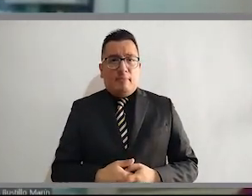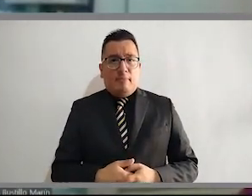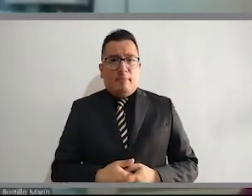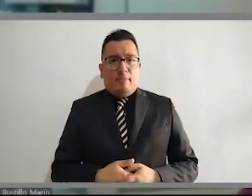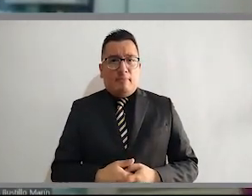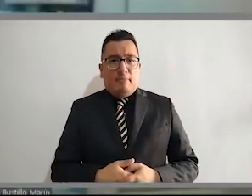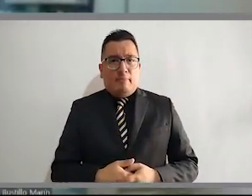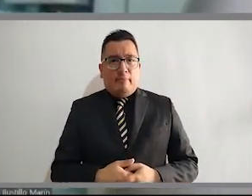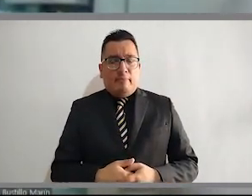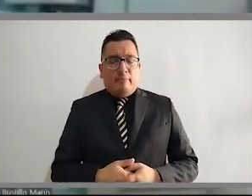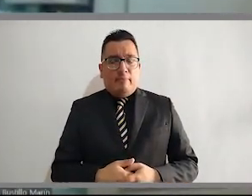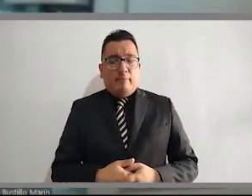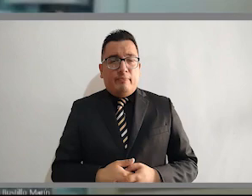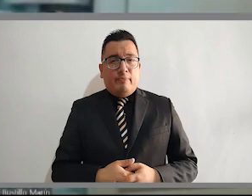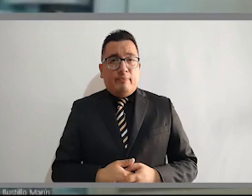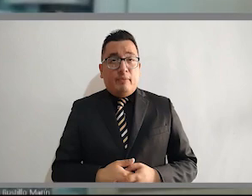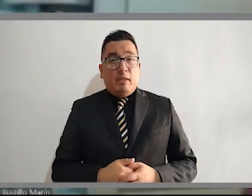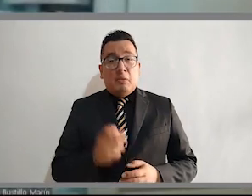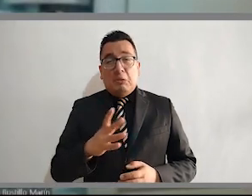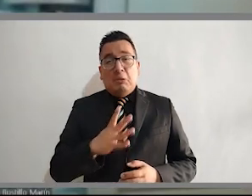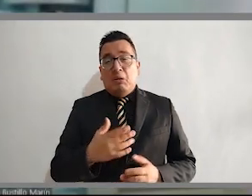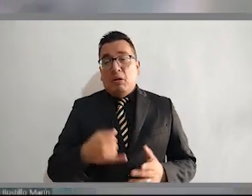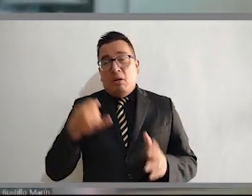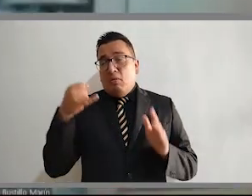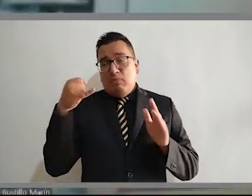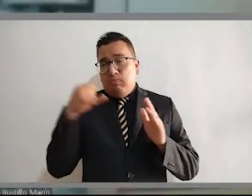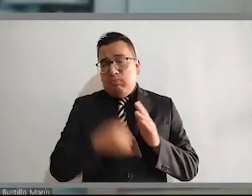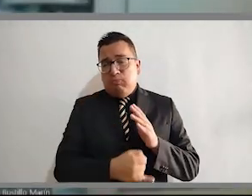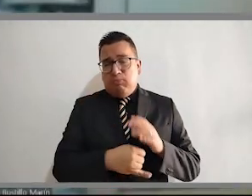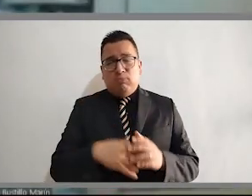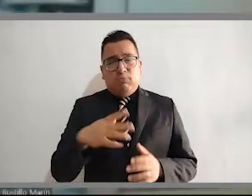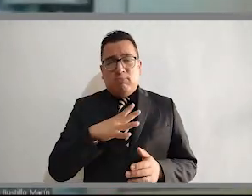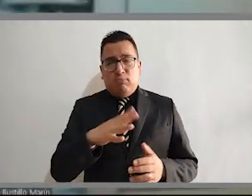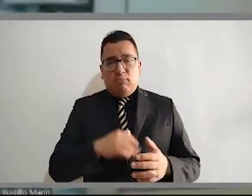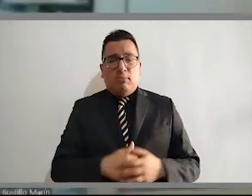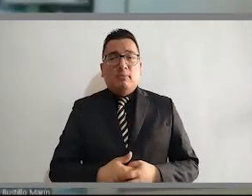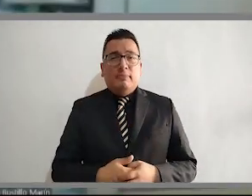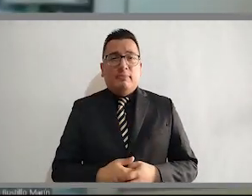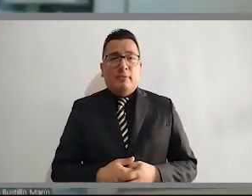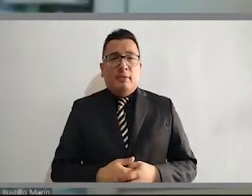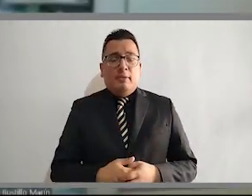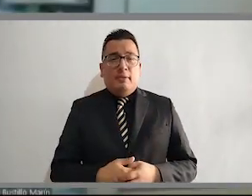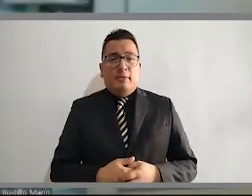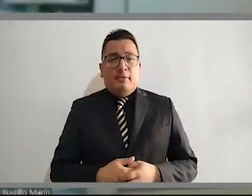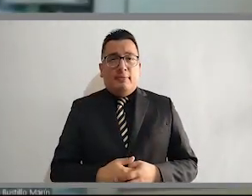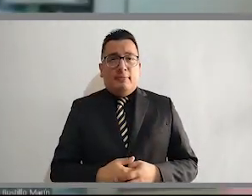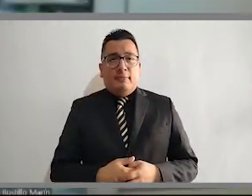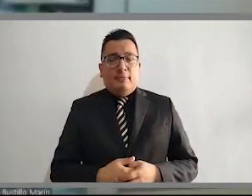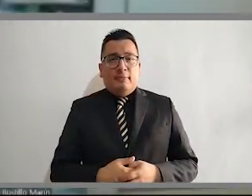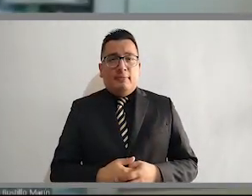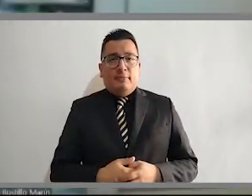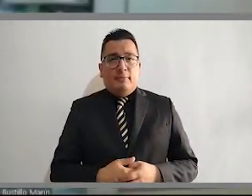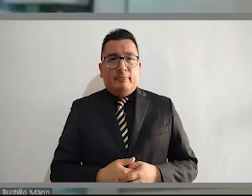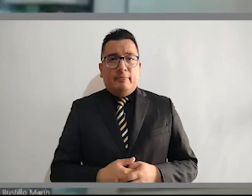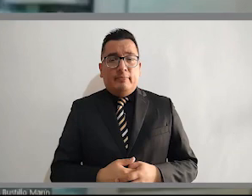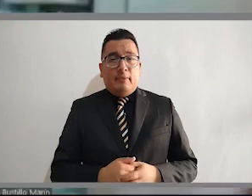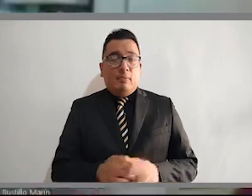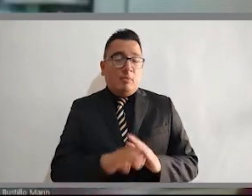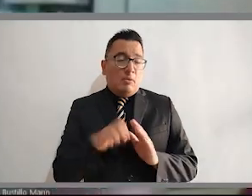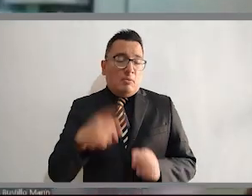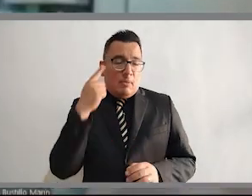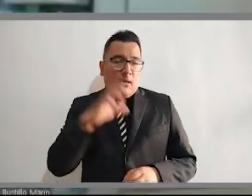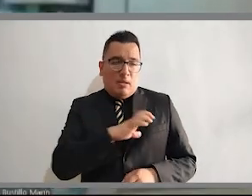decir, diferentes temas. Es amplísimo lo que hay actualmente de violencia política de género.